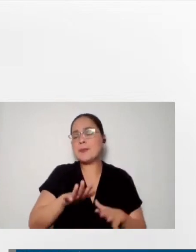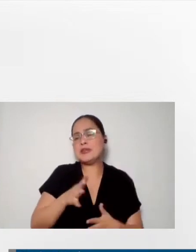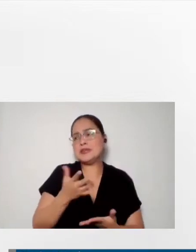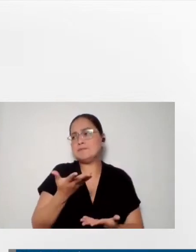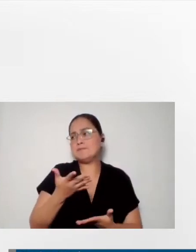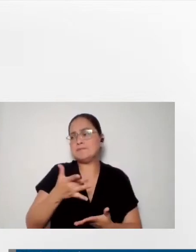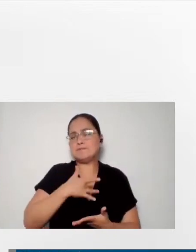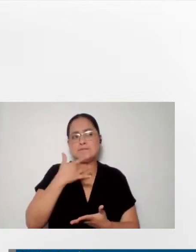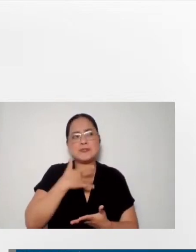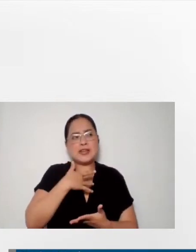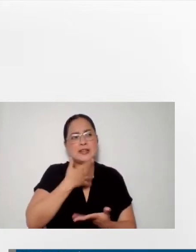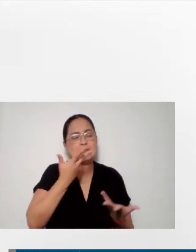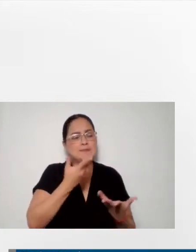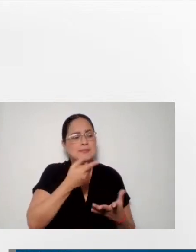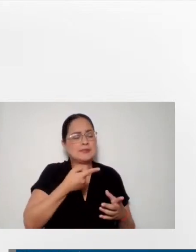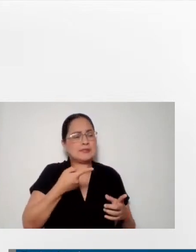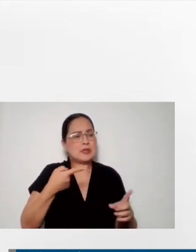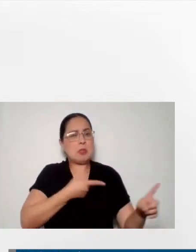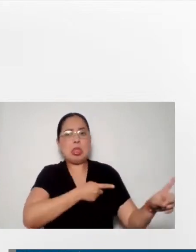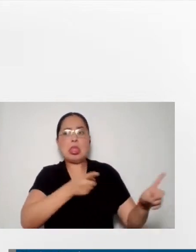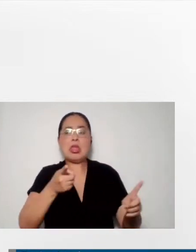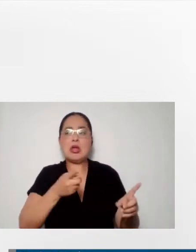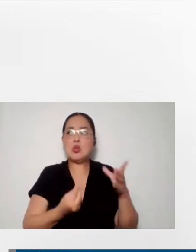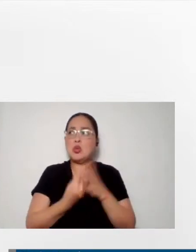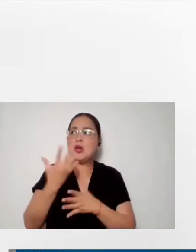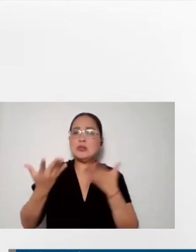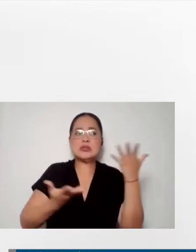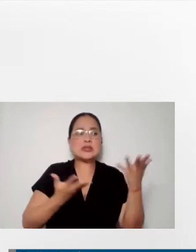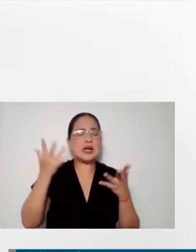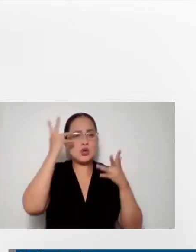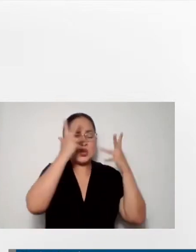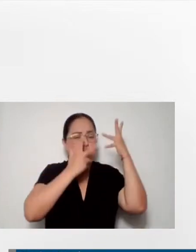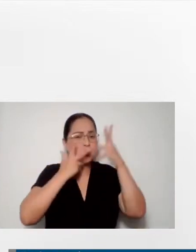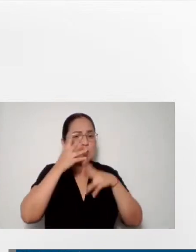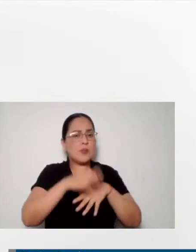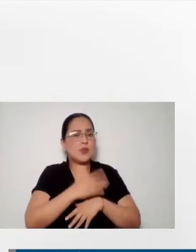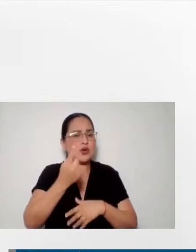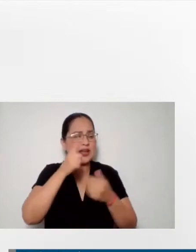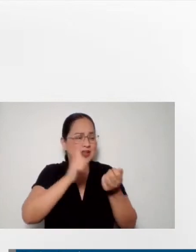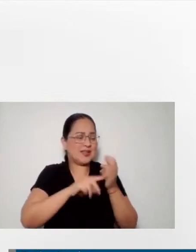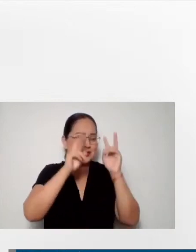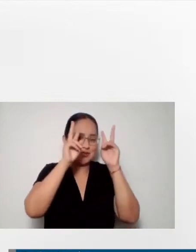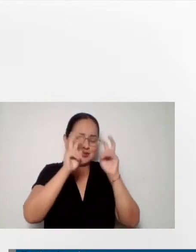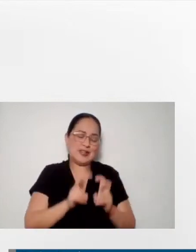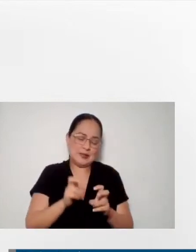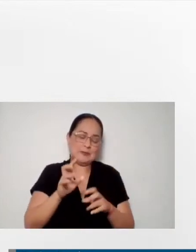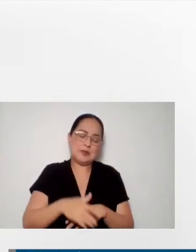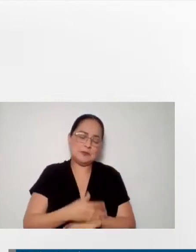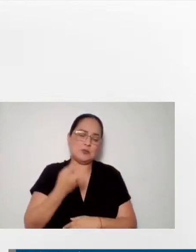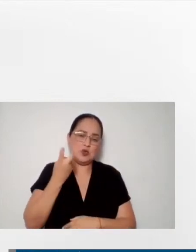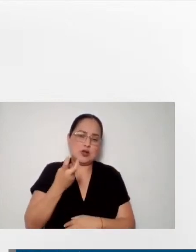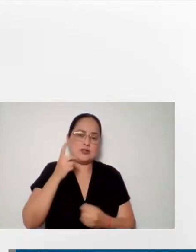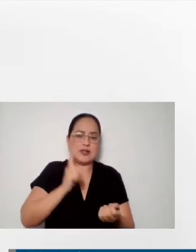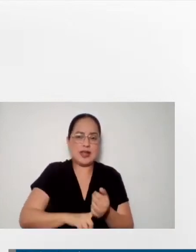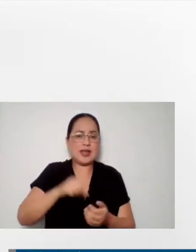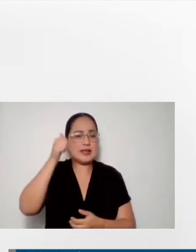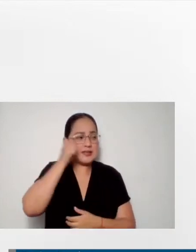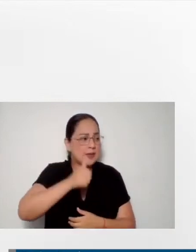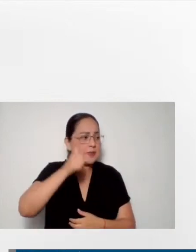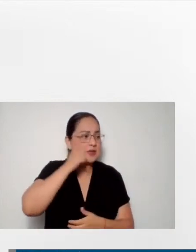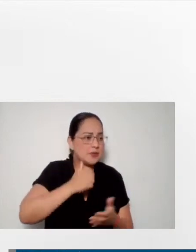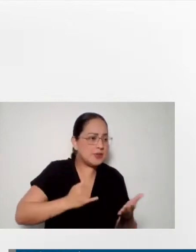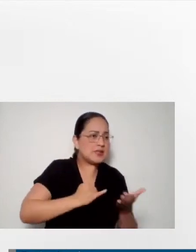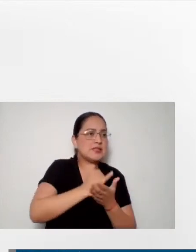nos perdamos en los criterios que se van emitiendo. Por la naturaleza misma de los criterios, se producen todo el tiempo,